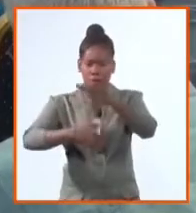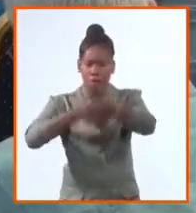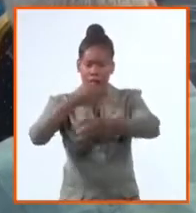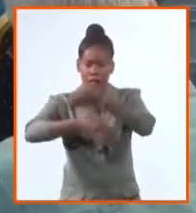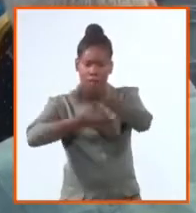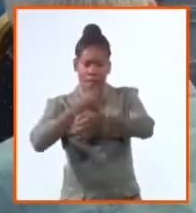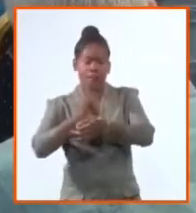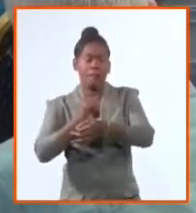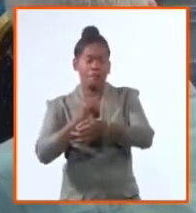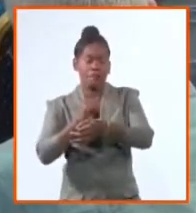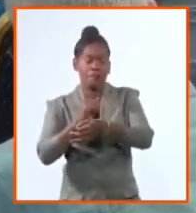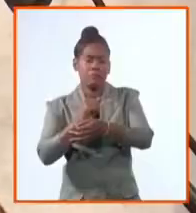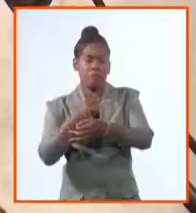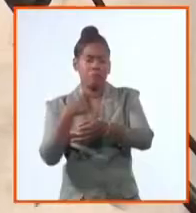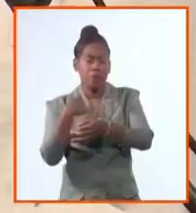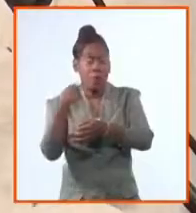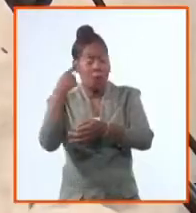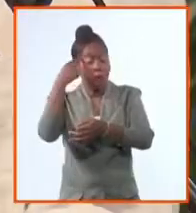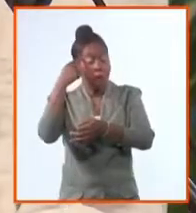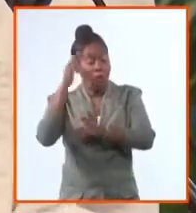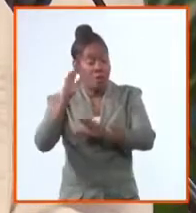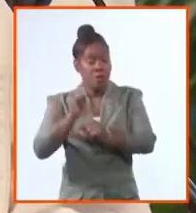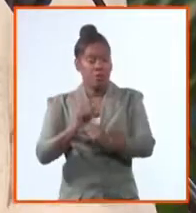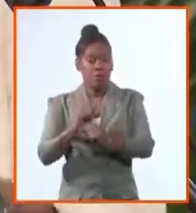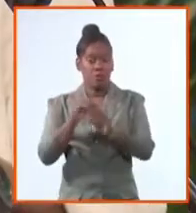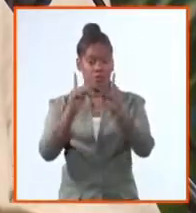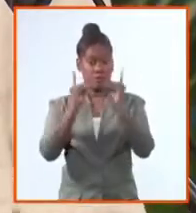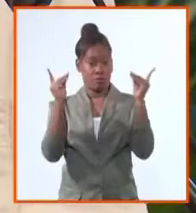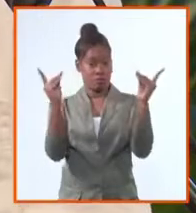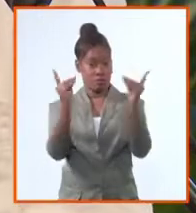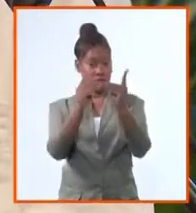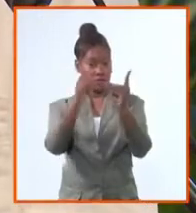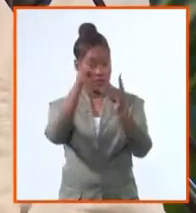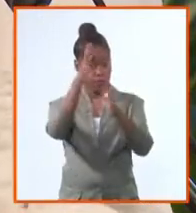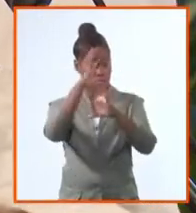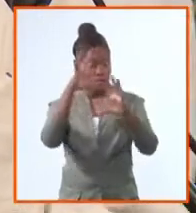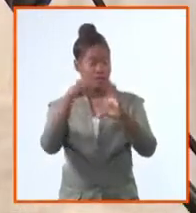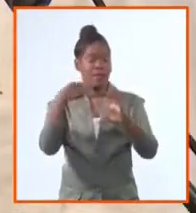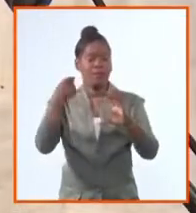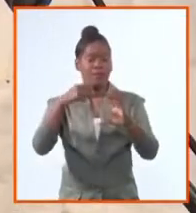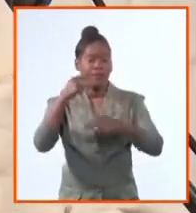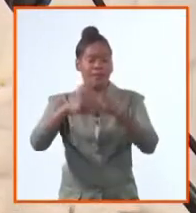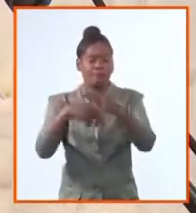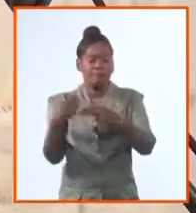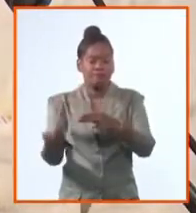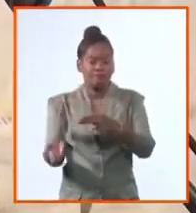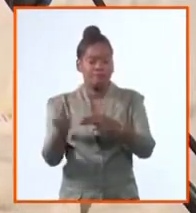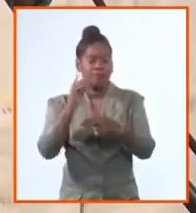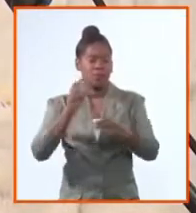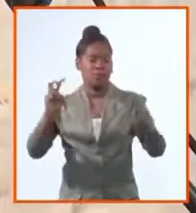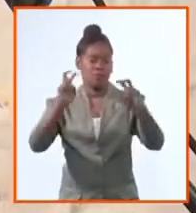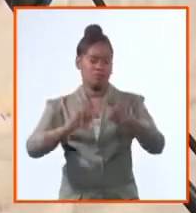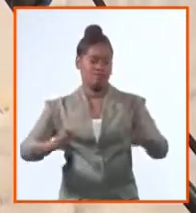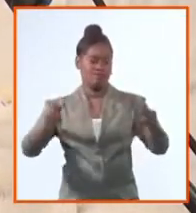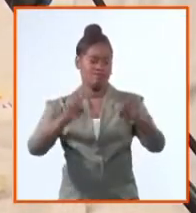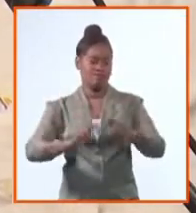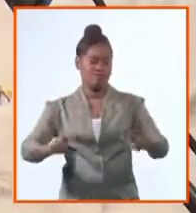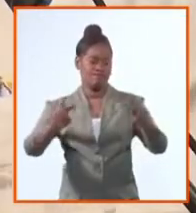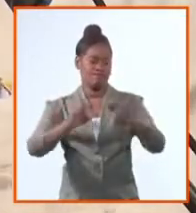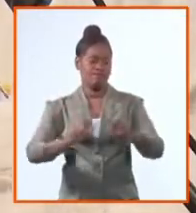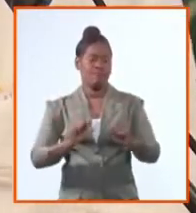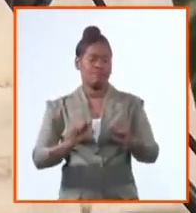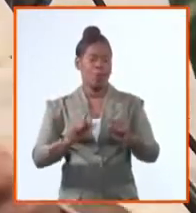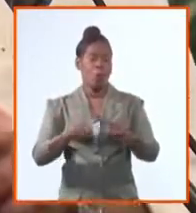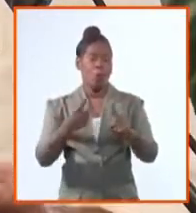rato para otro tema. Yo creo que la academia, como academia, tenemos que hacer un estudio del tema del financiamiento, de